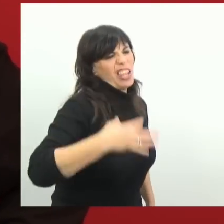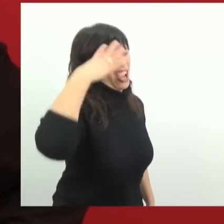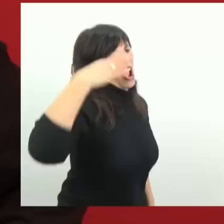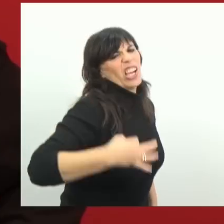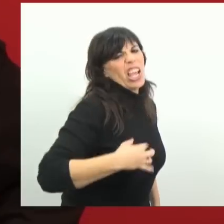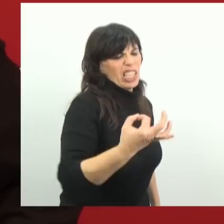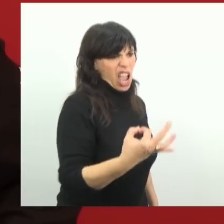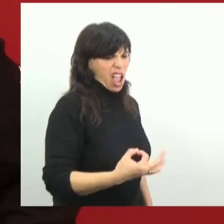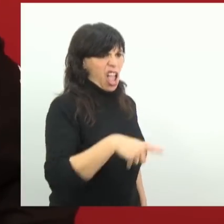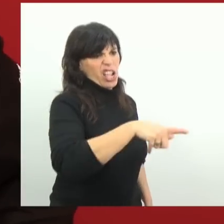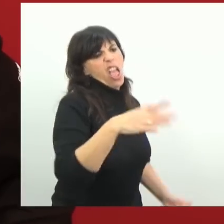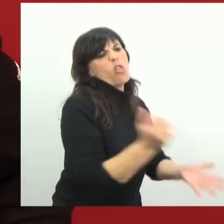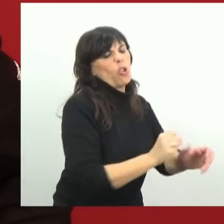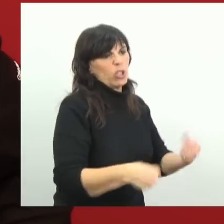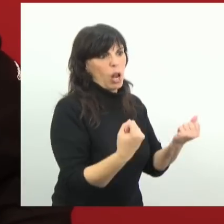predicar.